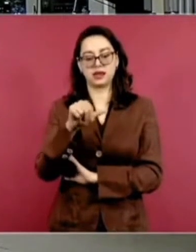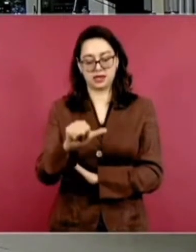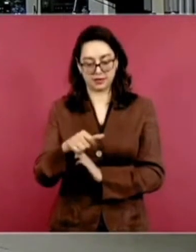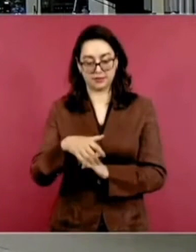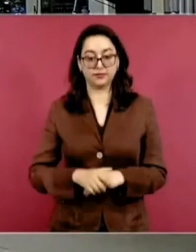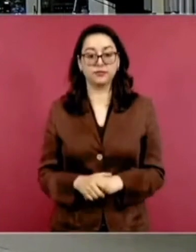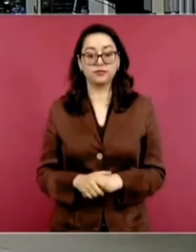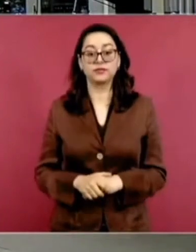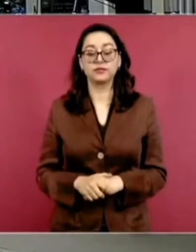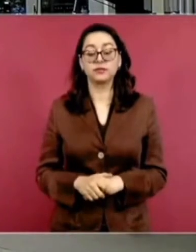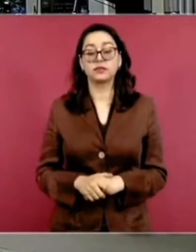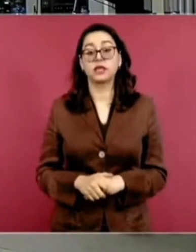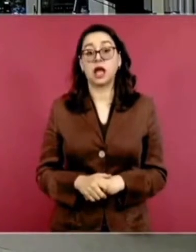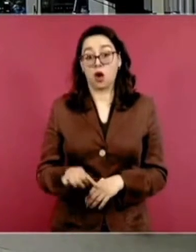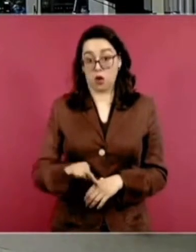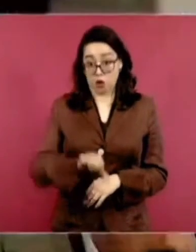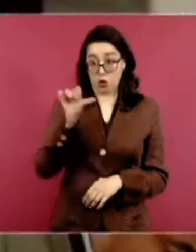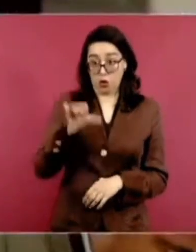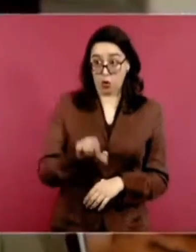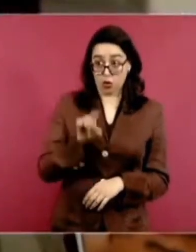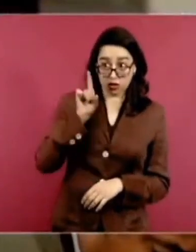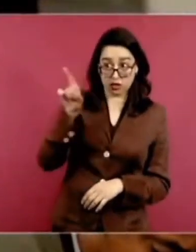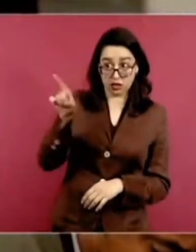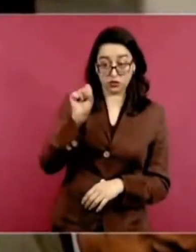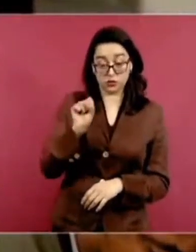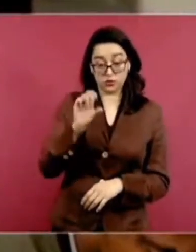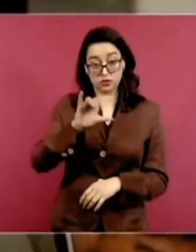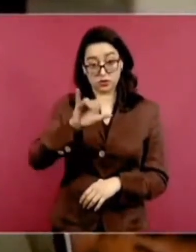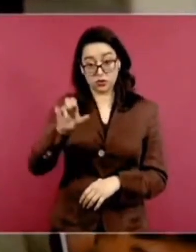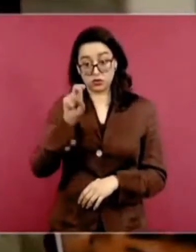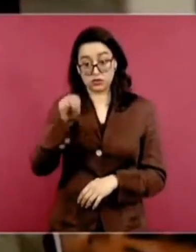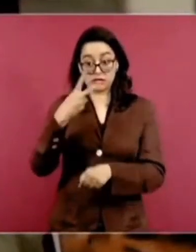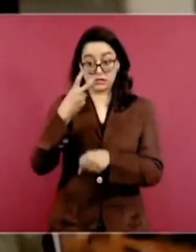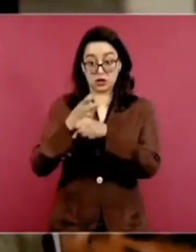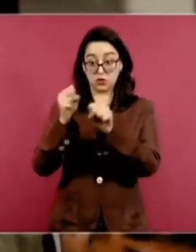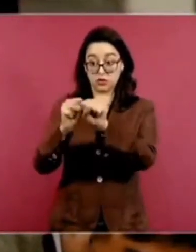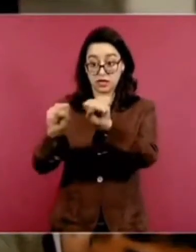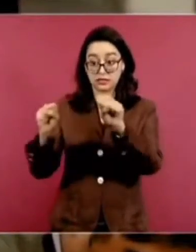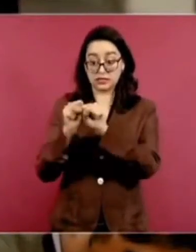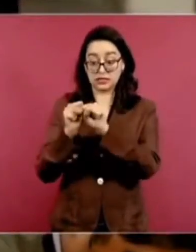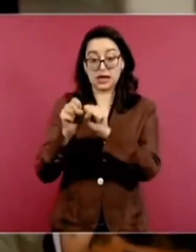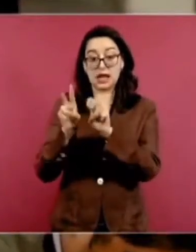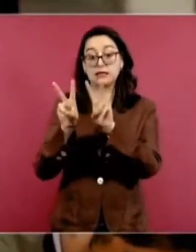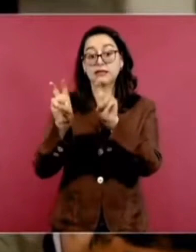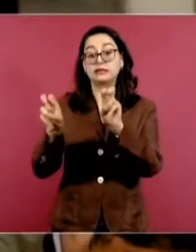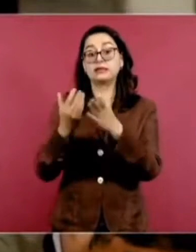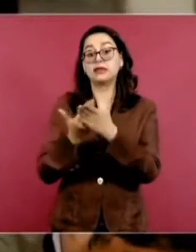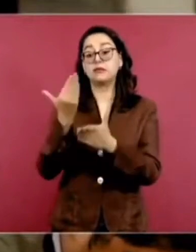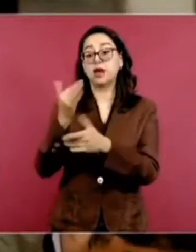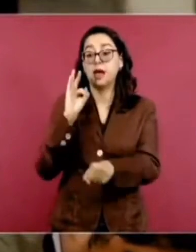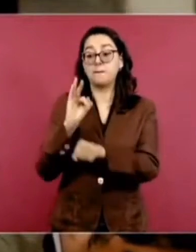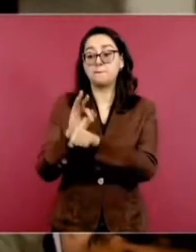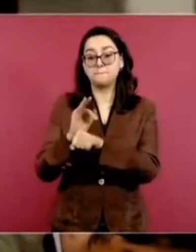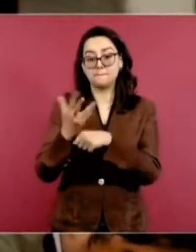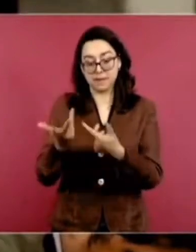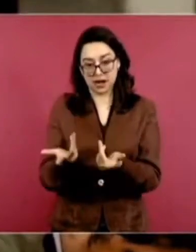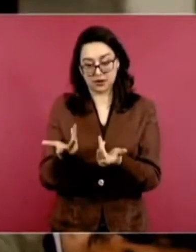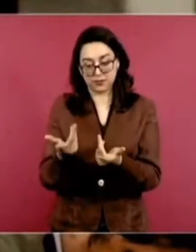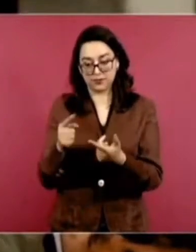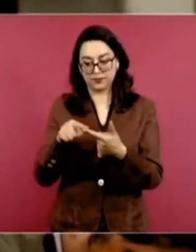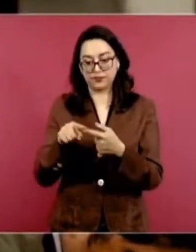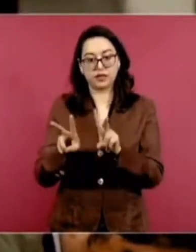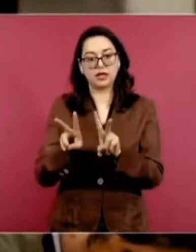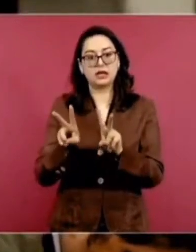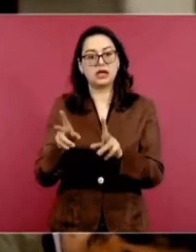la segunda sala de la Suprema Corte de Justicia de la Nación un amparo en revisión que fue interpuesto por